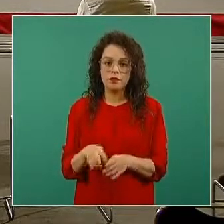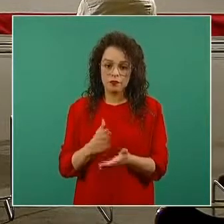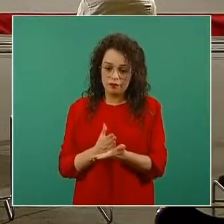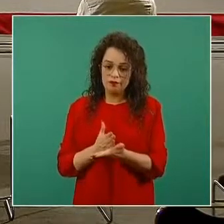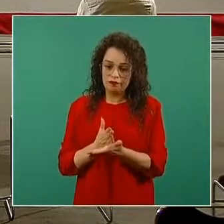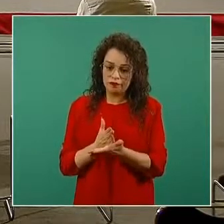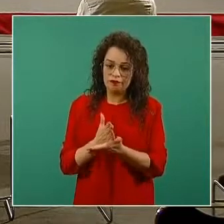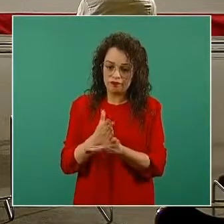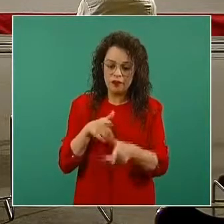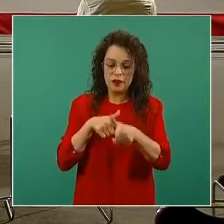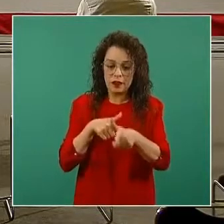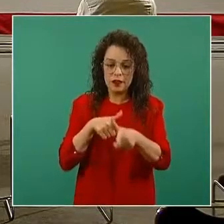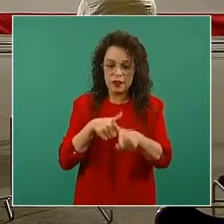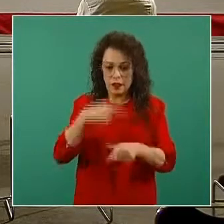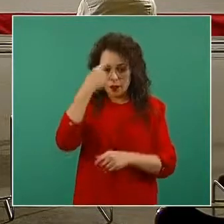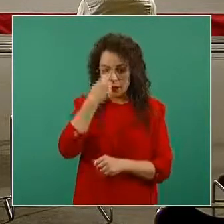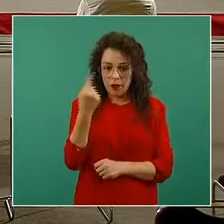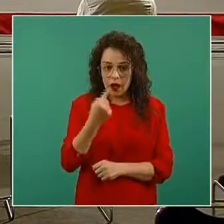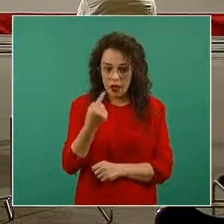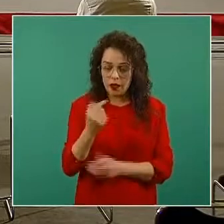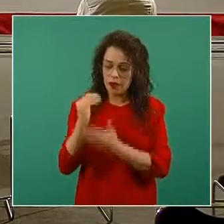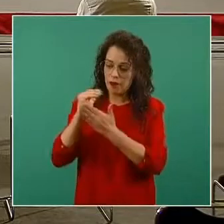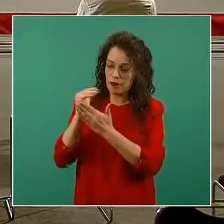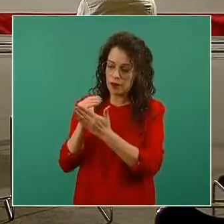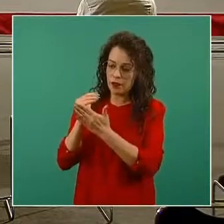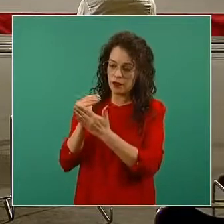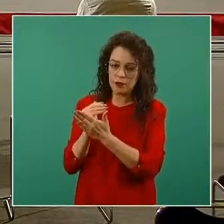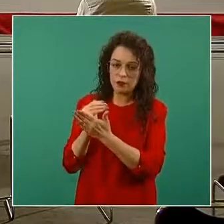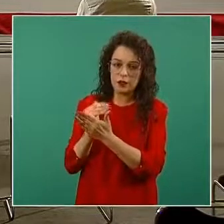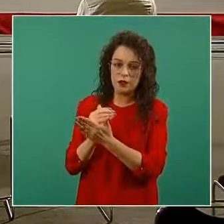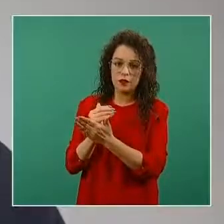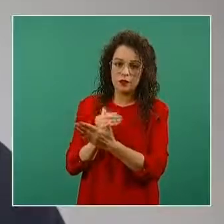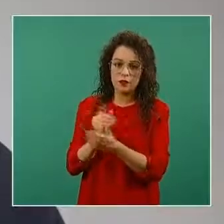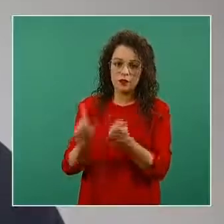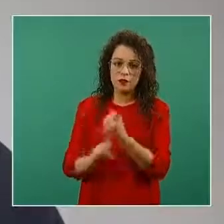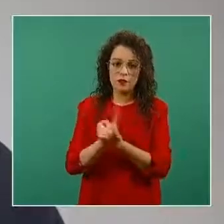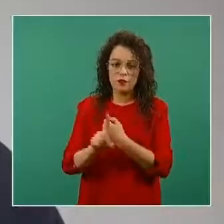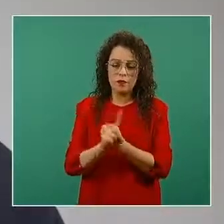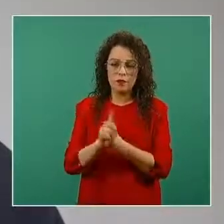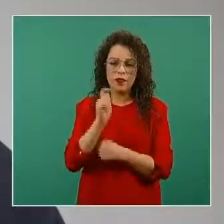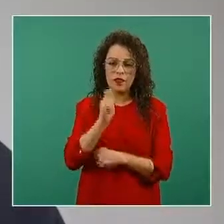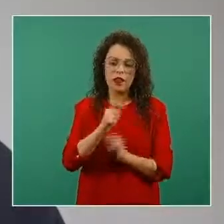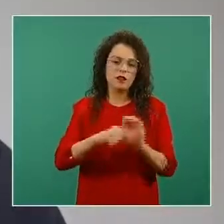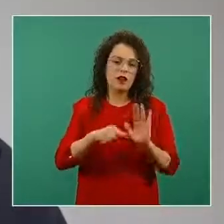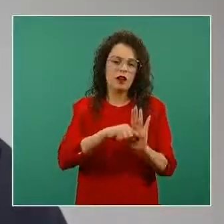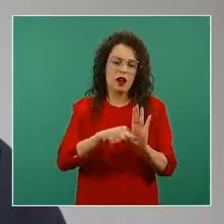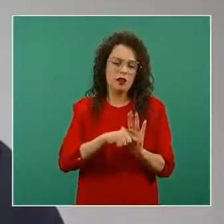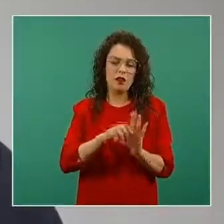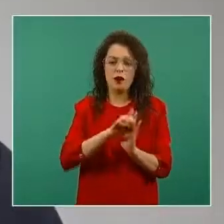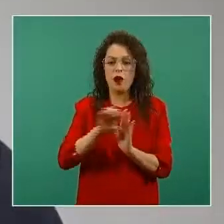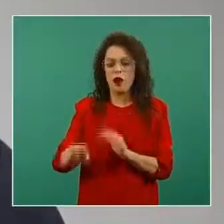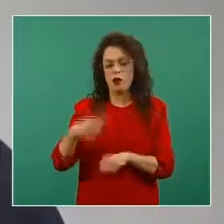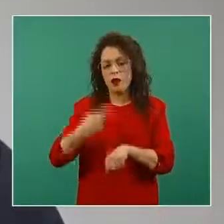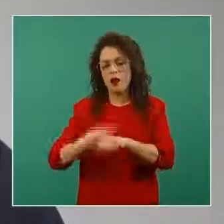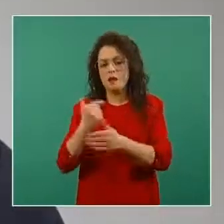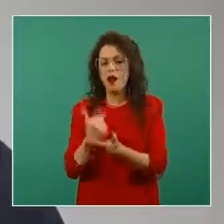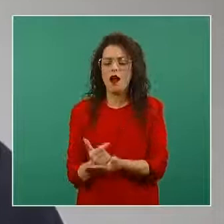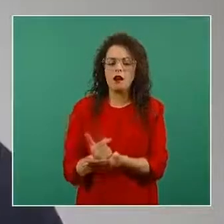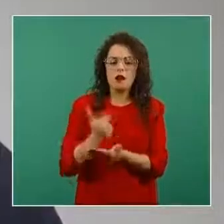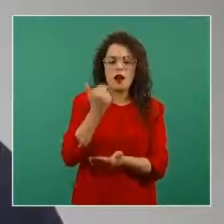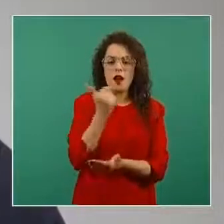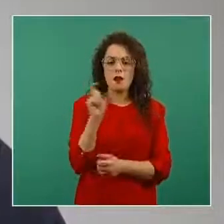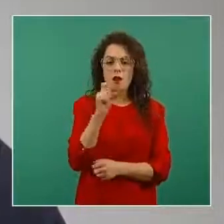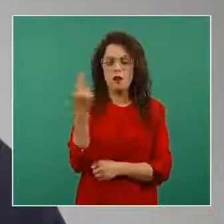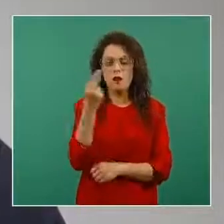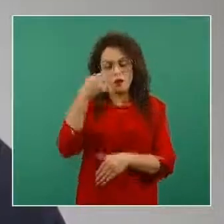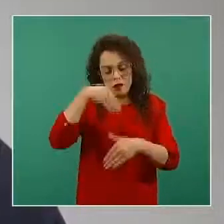disminuir otros indicadores de impacto negativo en la pandemia, como son precisamente la enfermedad grave, que en su momento requiere